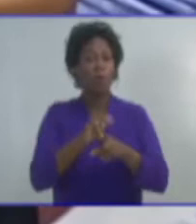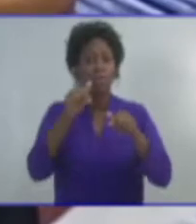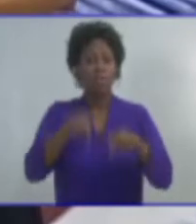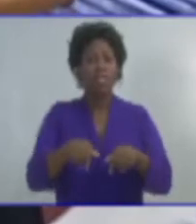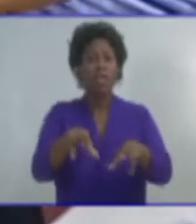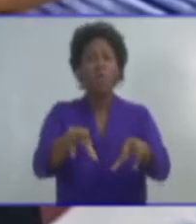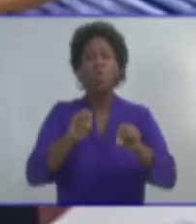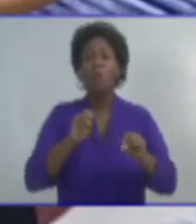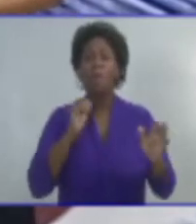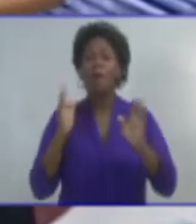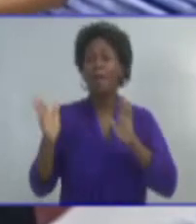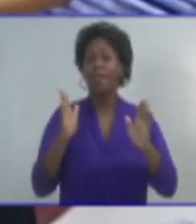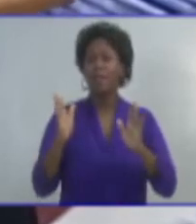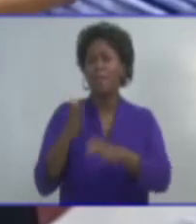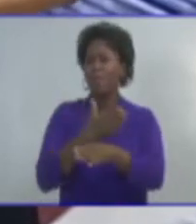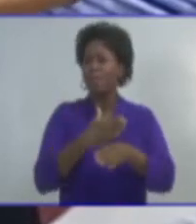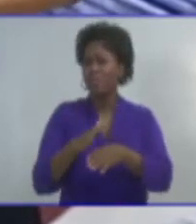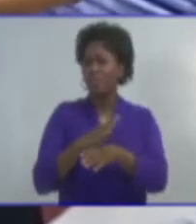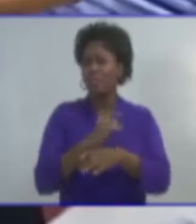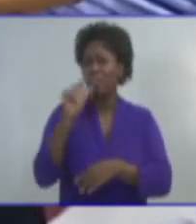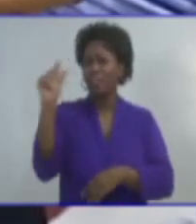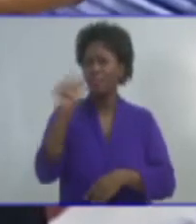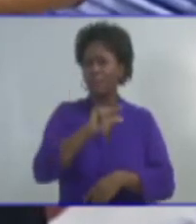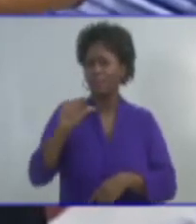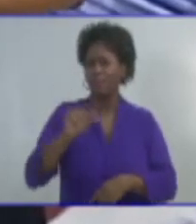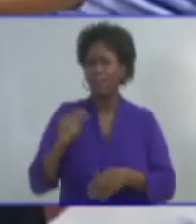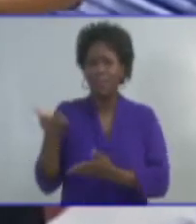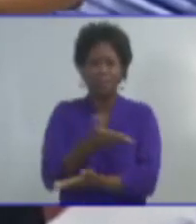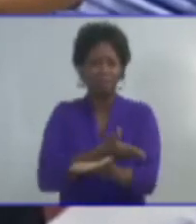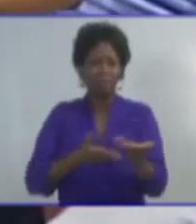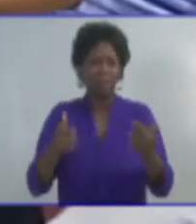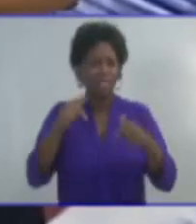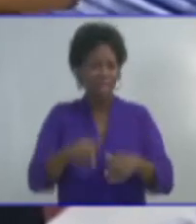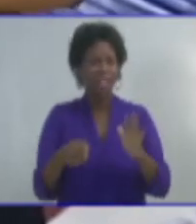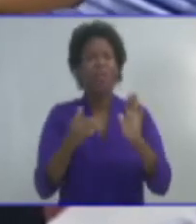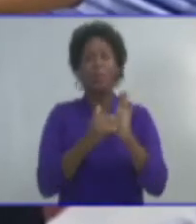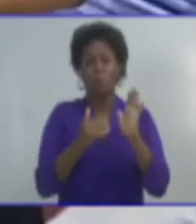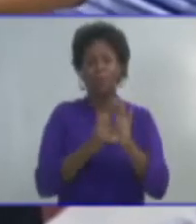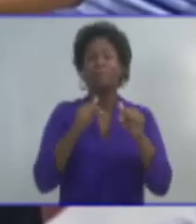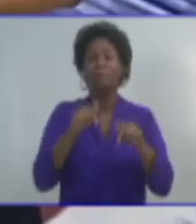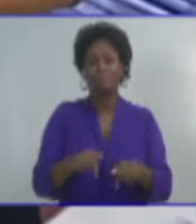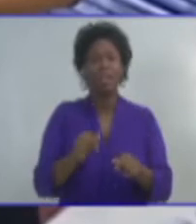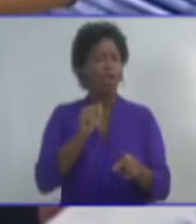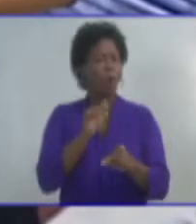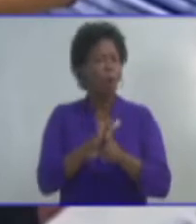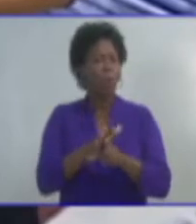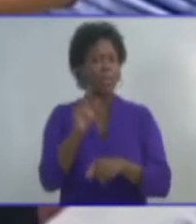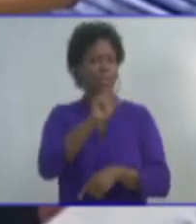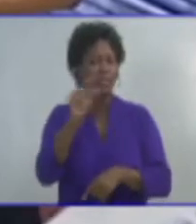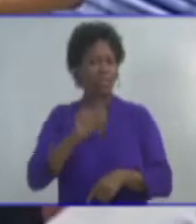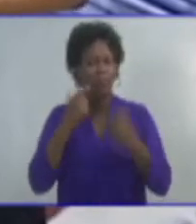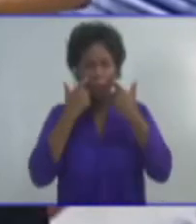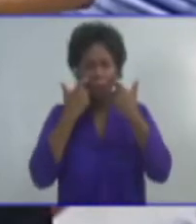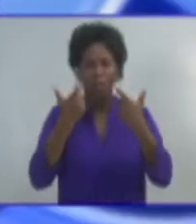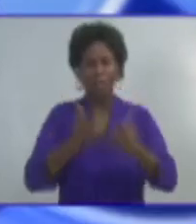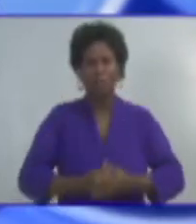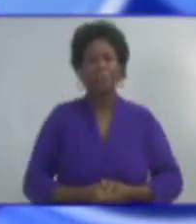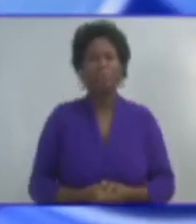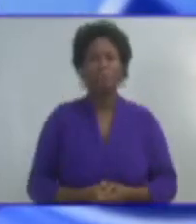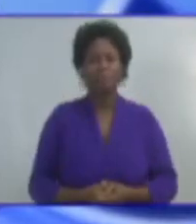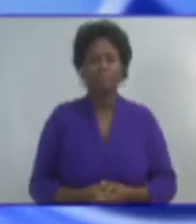una nueva etapa y varios son los temas para compartir durante esta emisión, que ya comienza con los titulares.